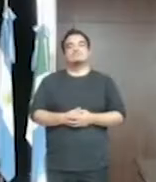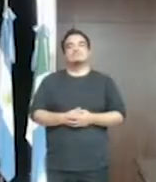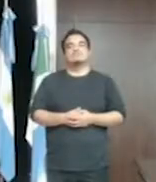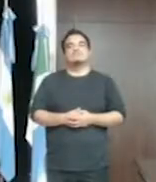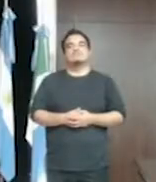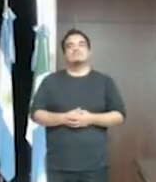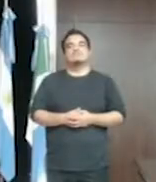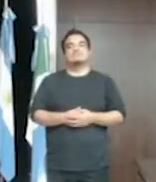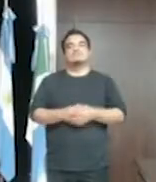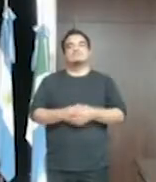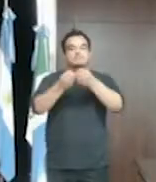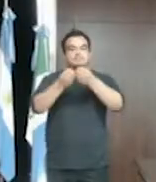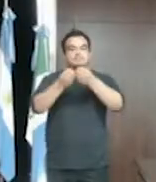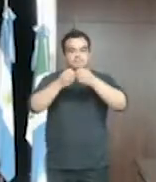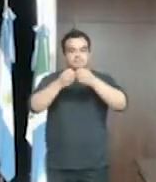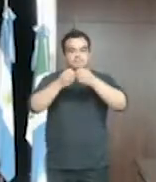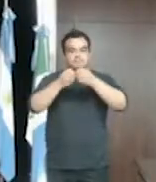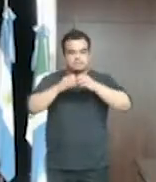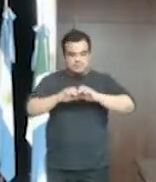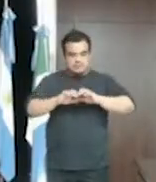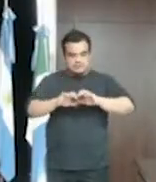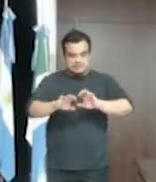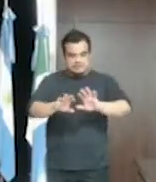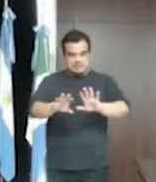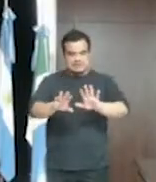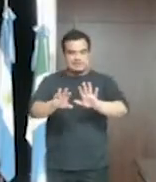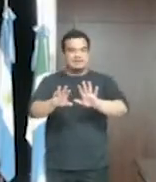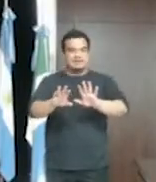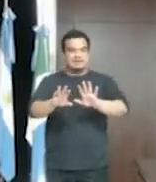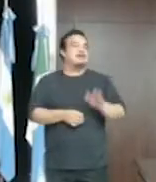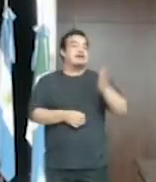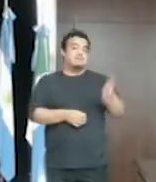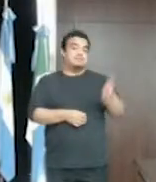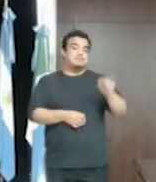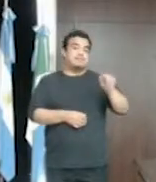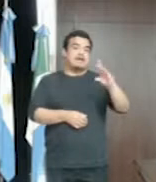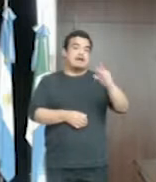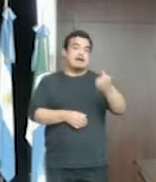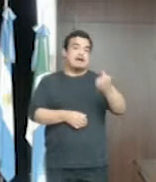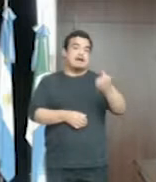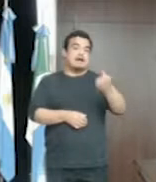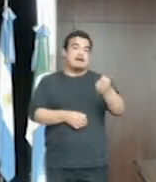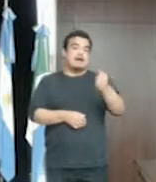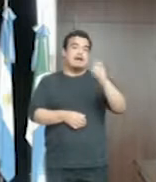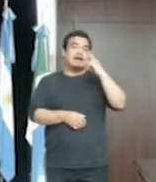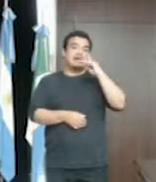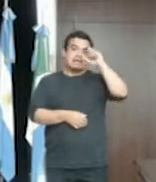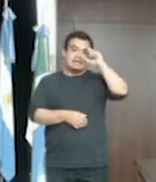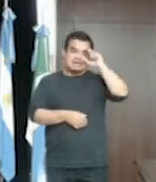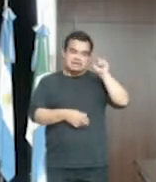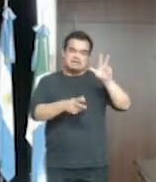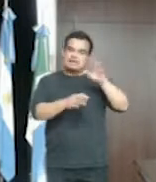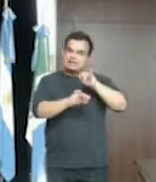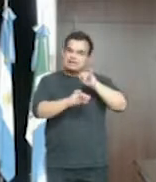Arrancar diciendo que, bueno, así como decía Aide, el movimiento empieza en el pensamiento,